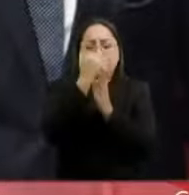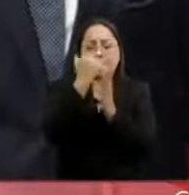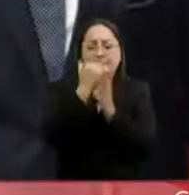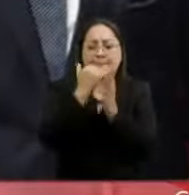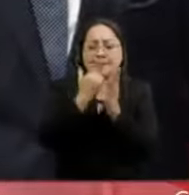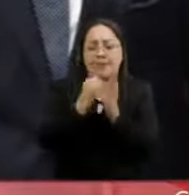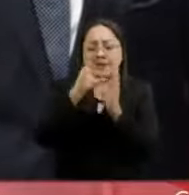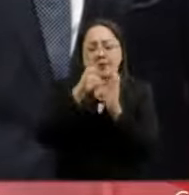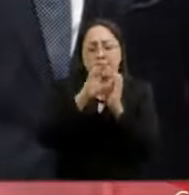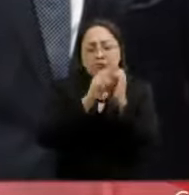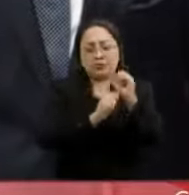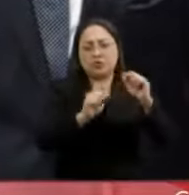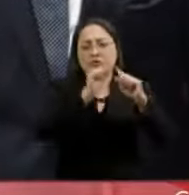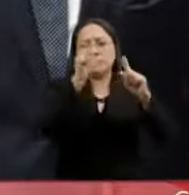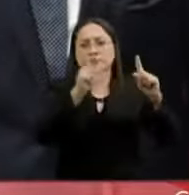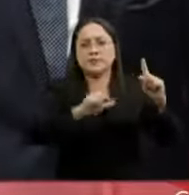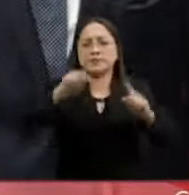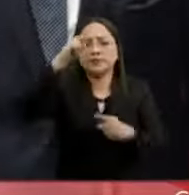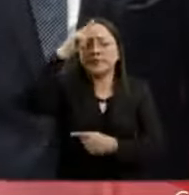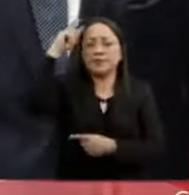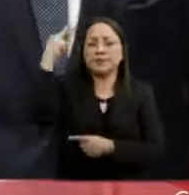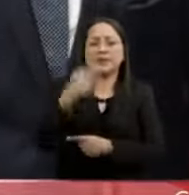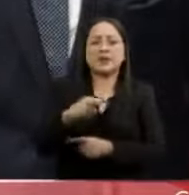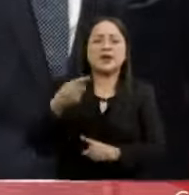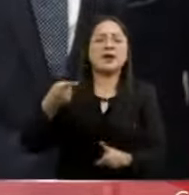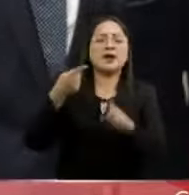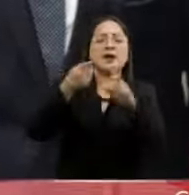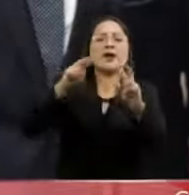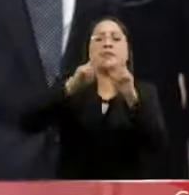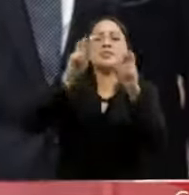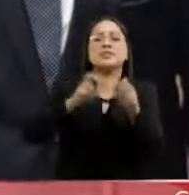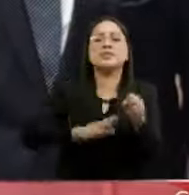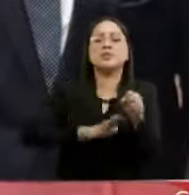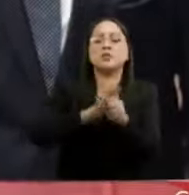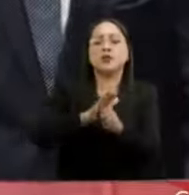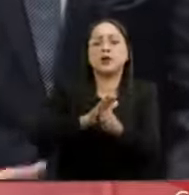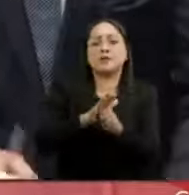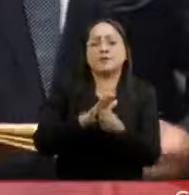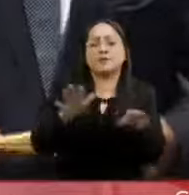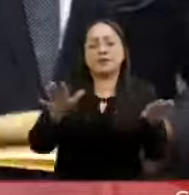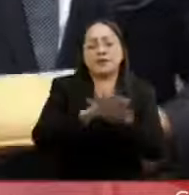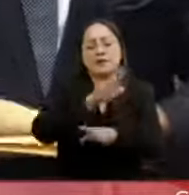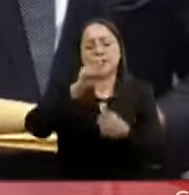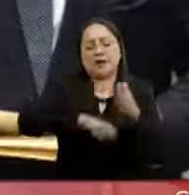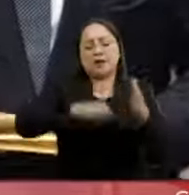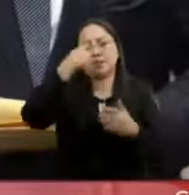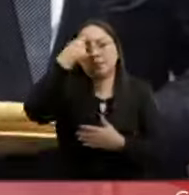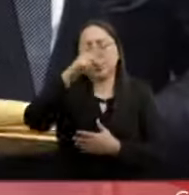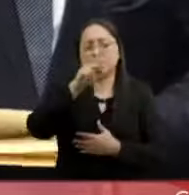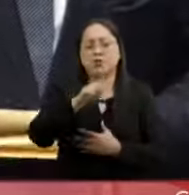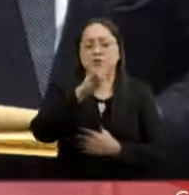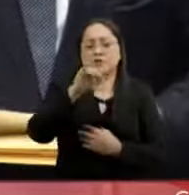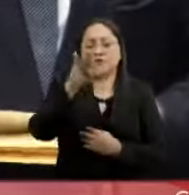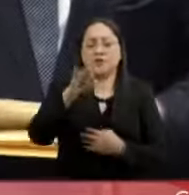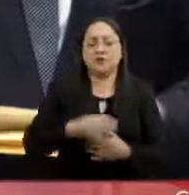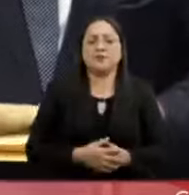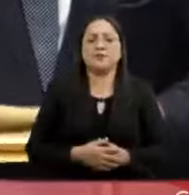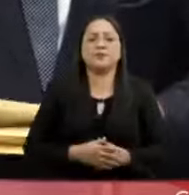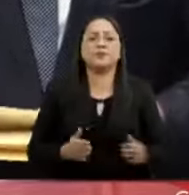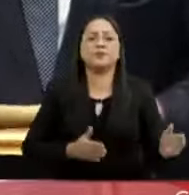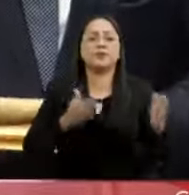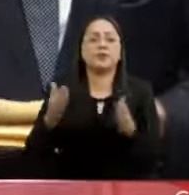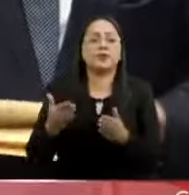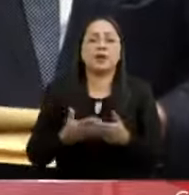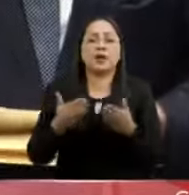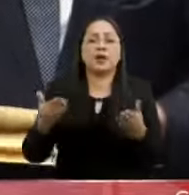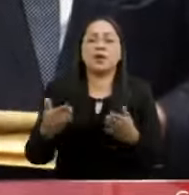de la Constitución Política de los Estados Unidos Mexicanos en materia de reforma al Poder Judicial. Asimismo,